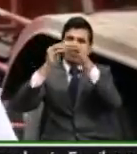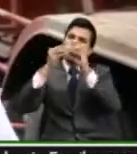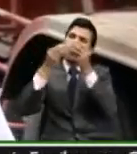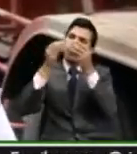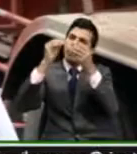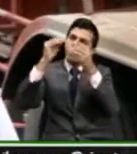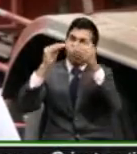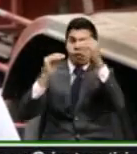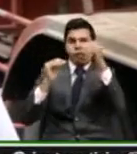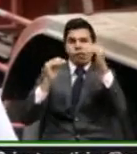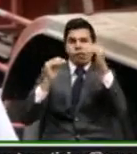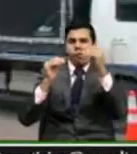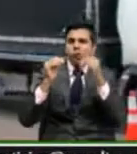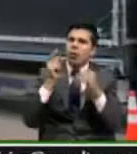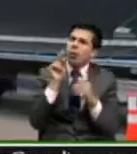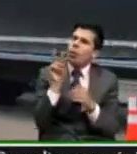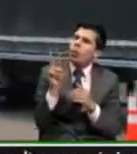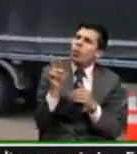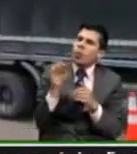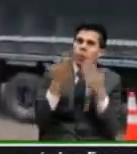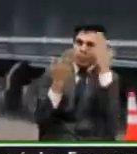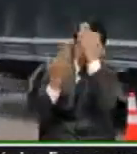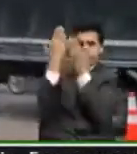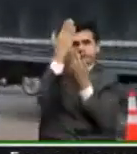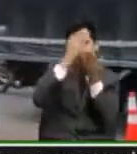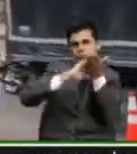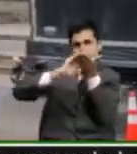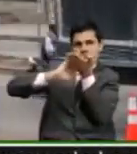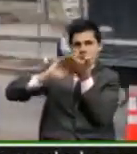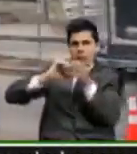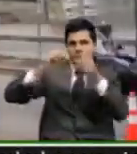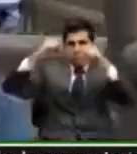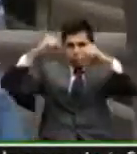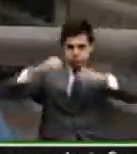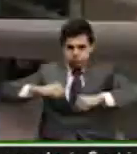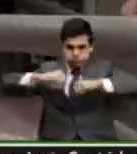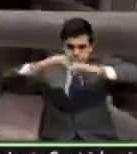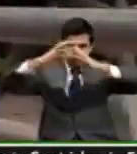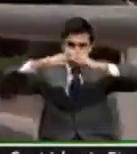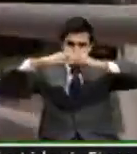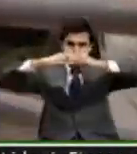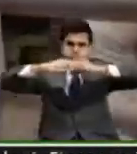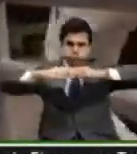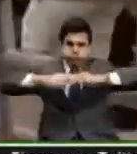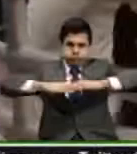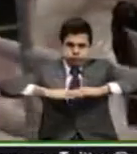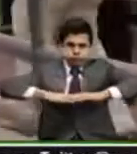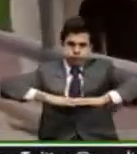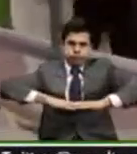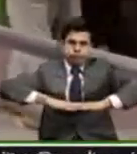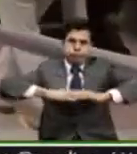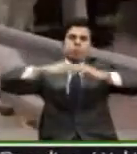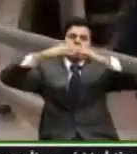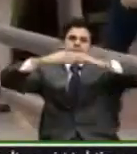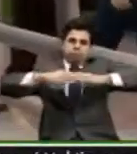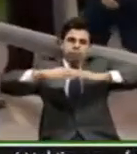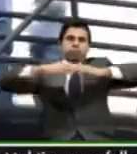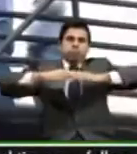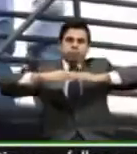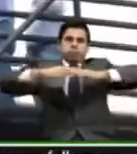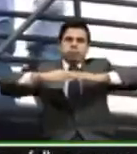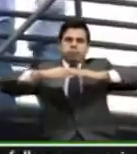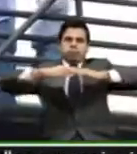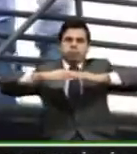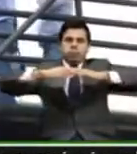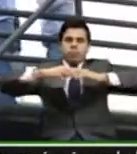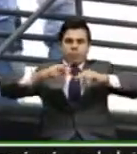y posteriormente cuando se retiren los las cargas debería llegar al mismo a la misma posición inicial